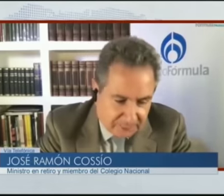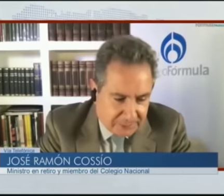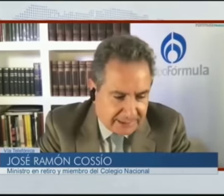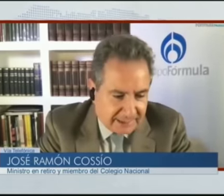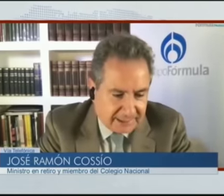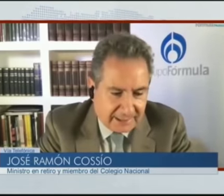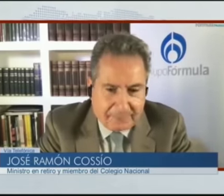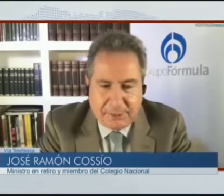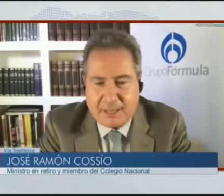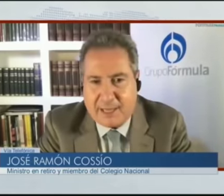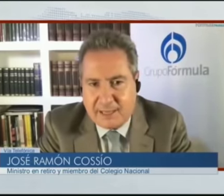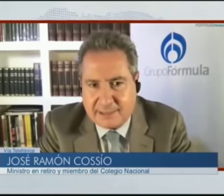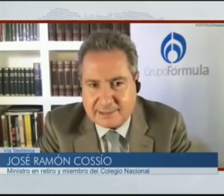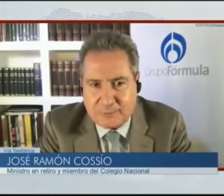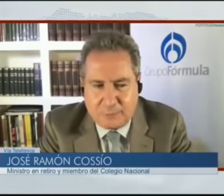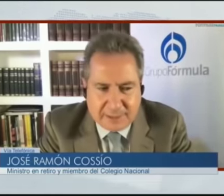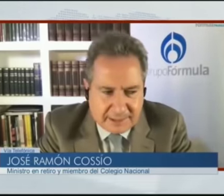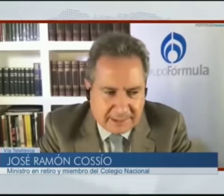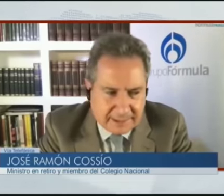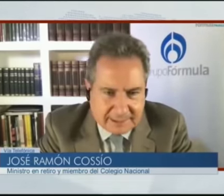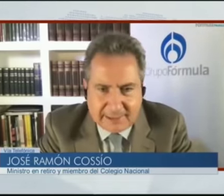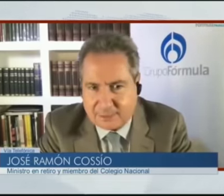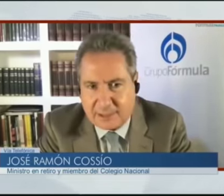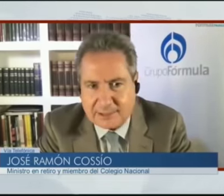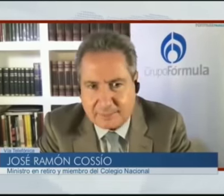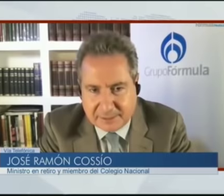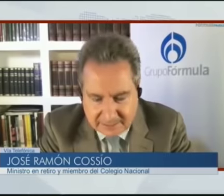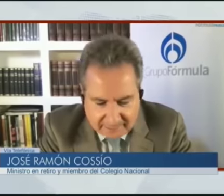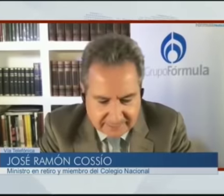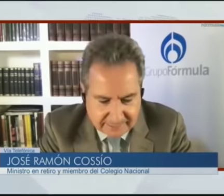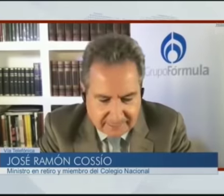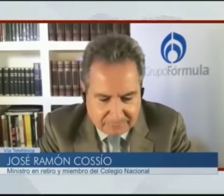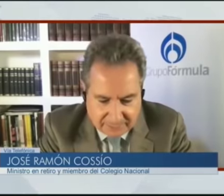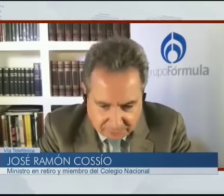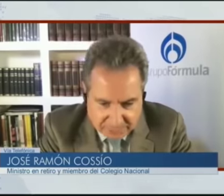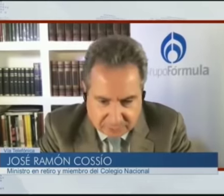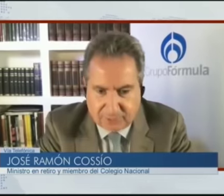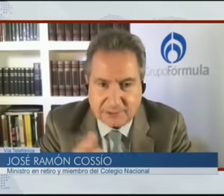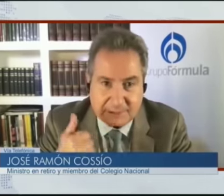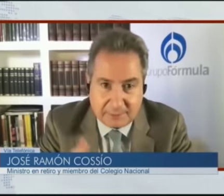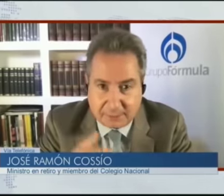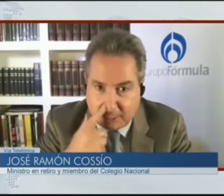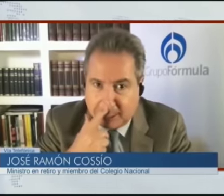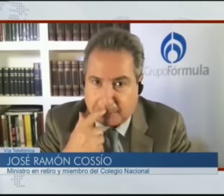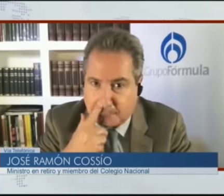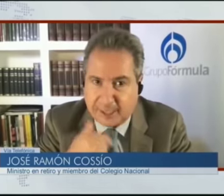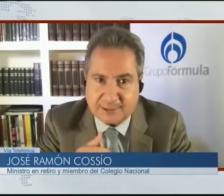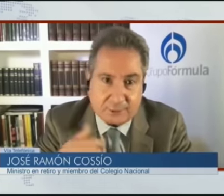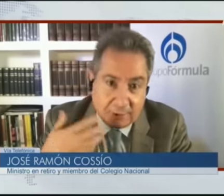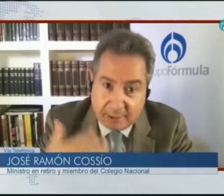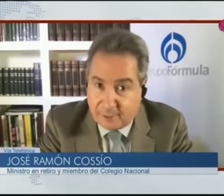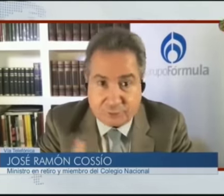tengo 3 preguntas que hacerte. La primera es, un presidente que tiene todas las capacidades de López Obrador, es decir, mayoría